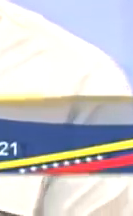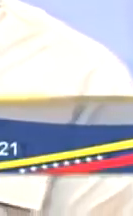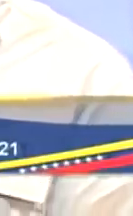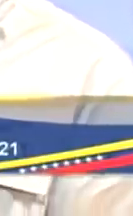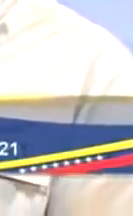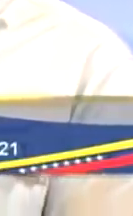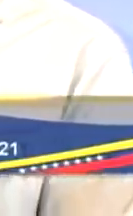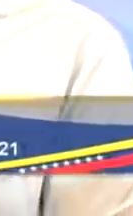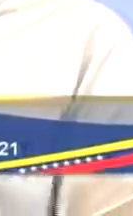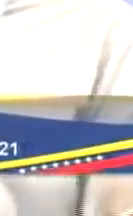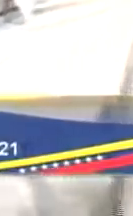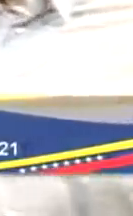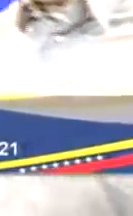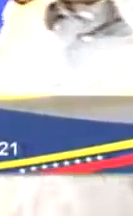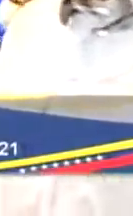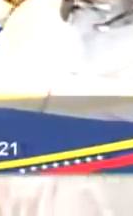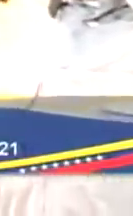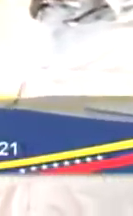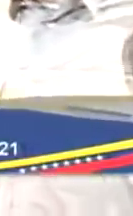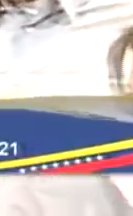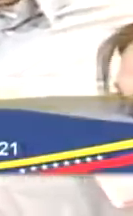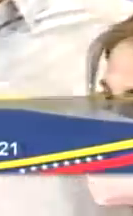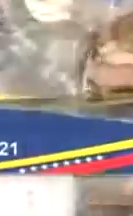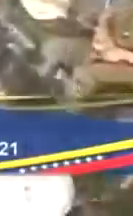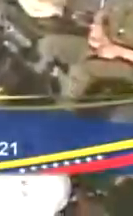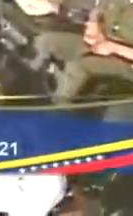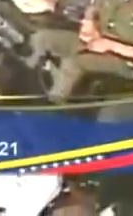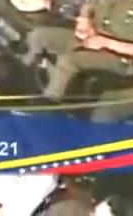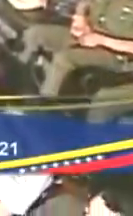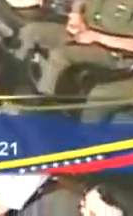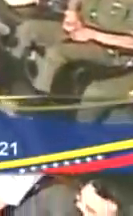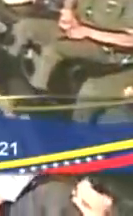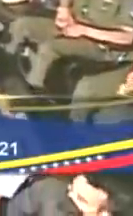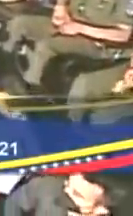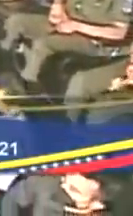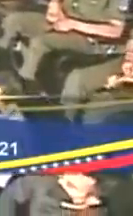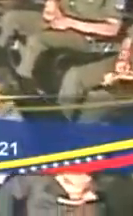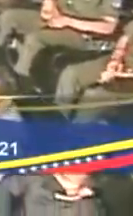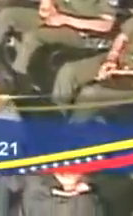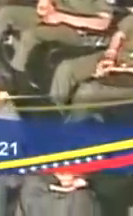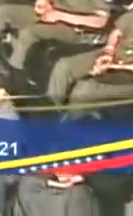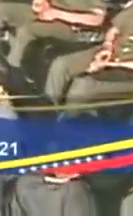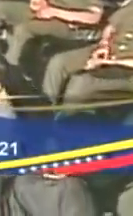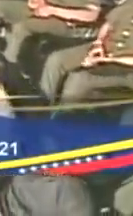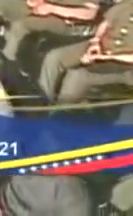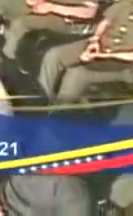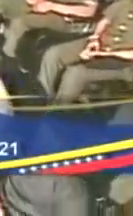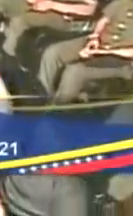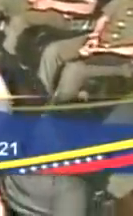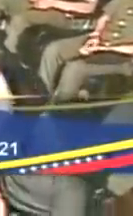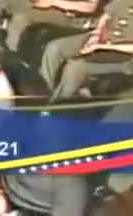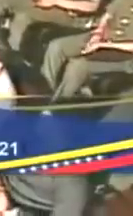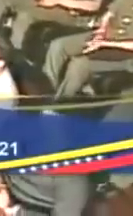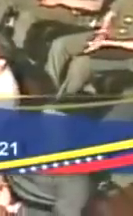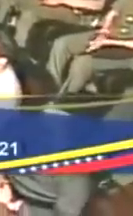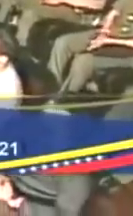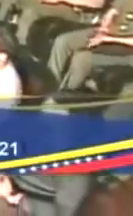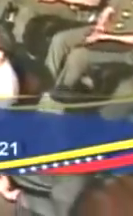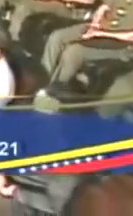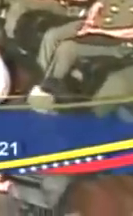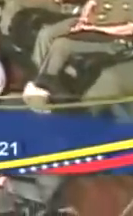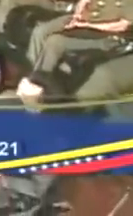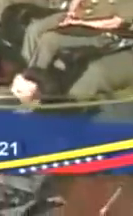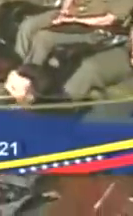Desarrollo de un taladro para la perforación y el mantenimiento de pozos de aguas en territorios comunales. Mención